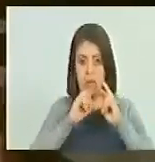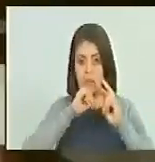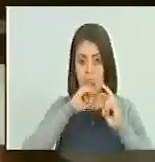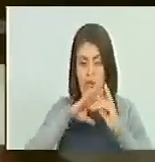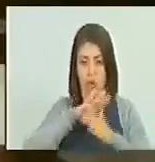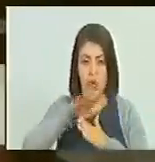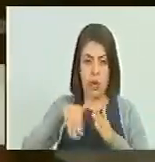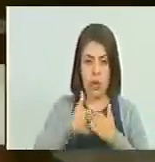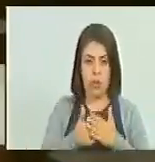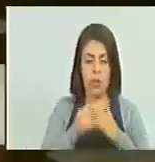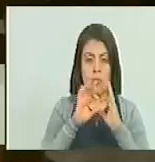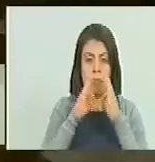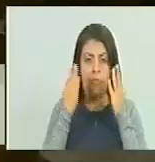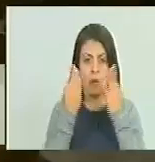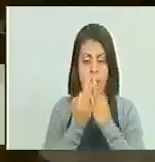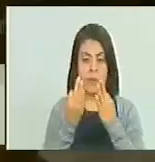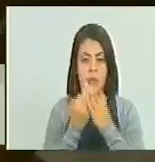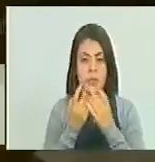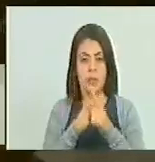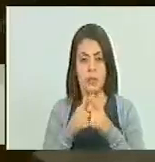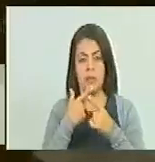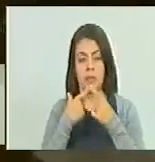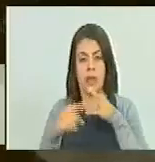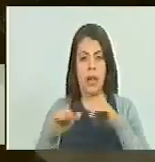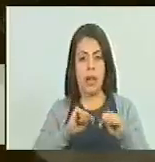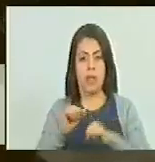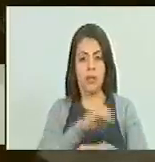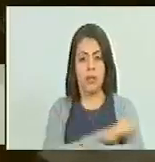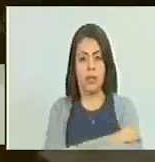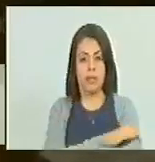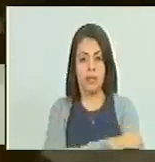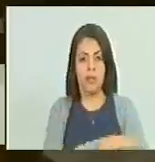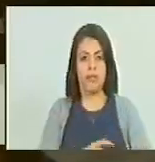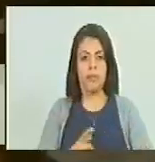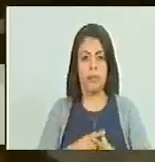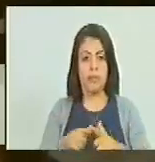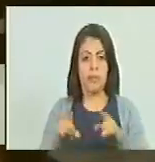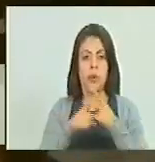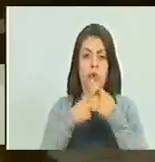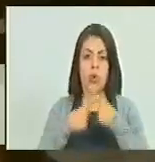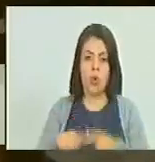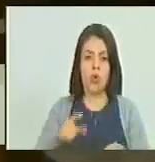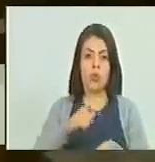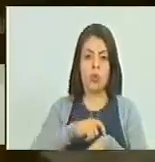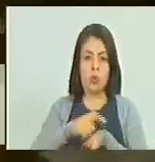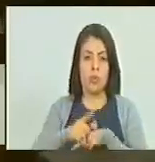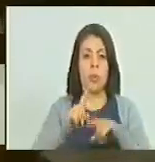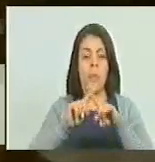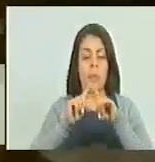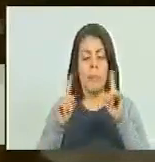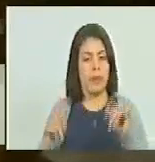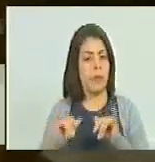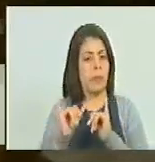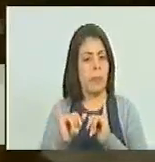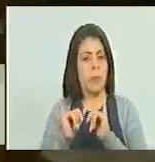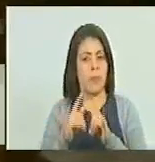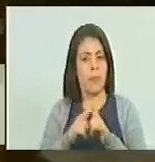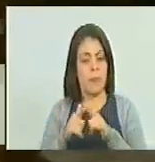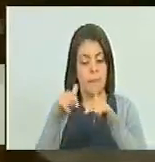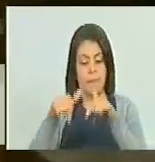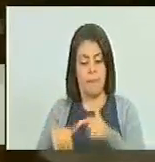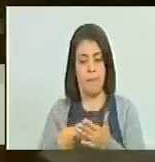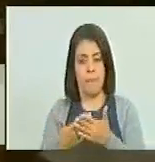a parte de su familia. Así actúa la oligarquía. Son otros tiempos, aquellos a los de